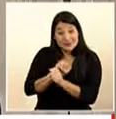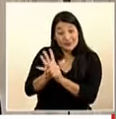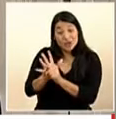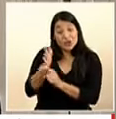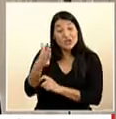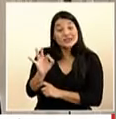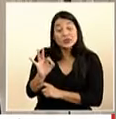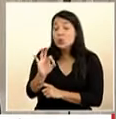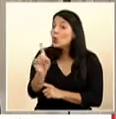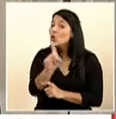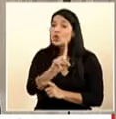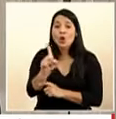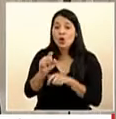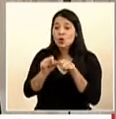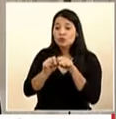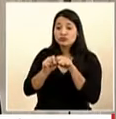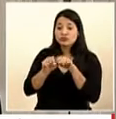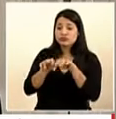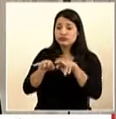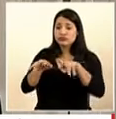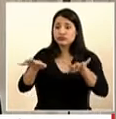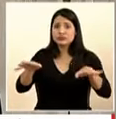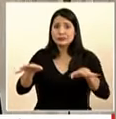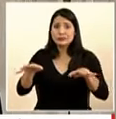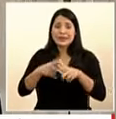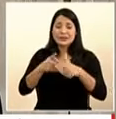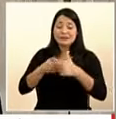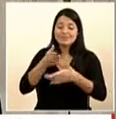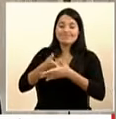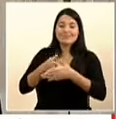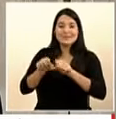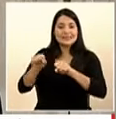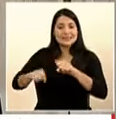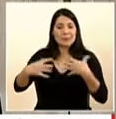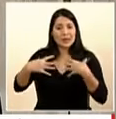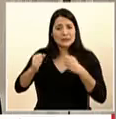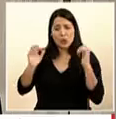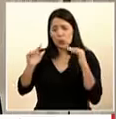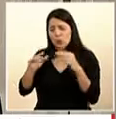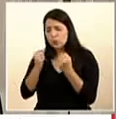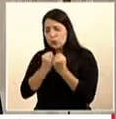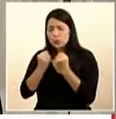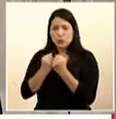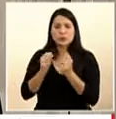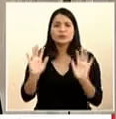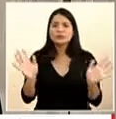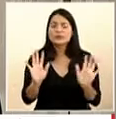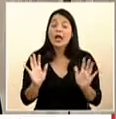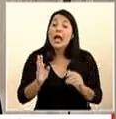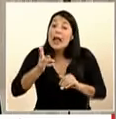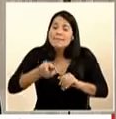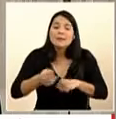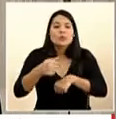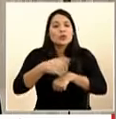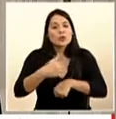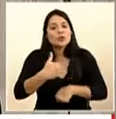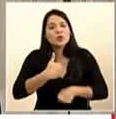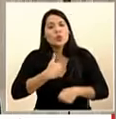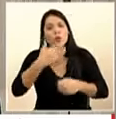llegue a saturar nuestros sistemas de salud pero al mismo tiempo adoptamos medidas que permitan a la gente